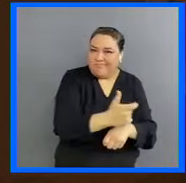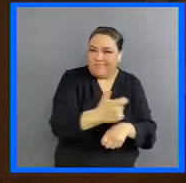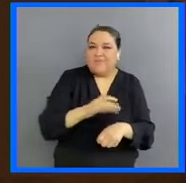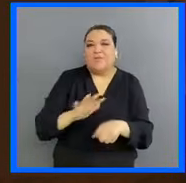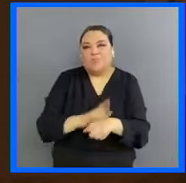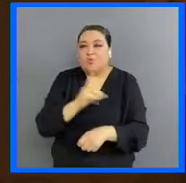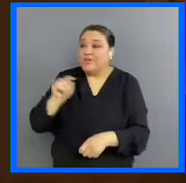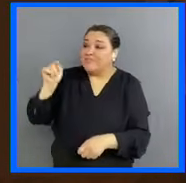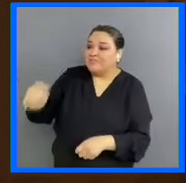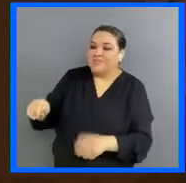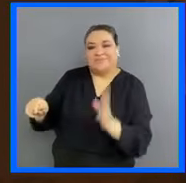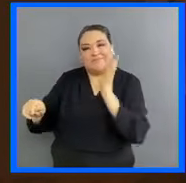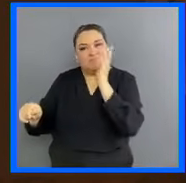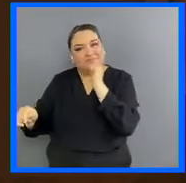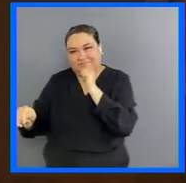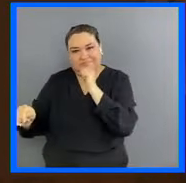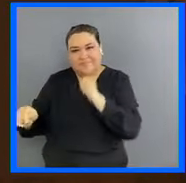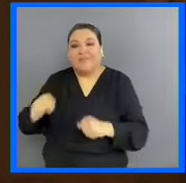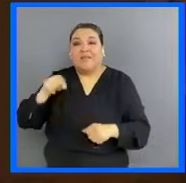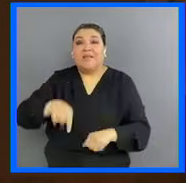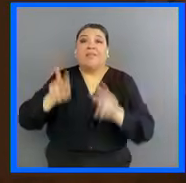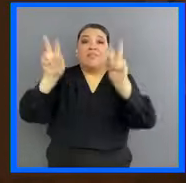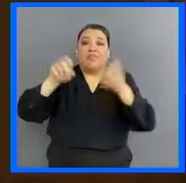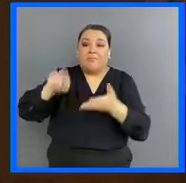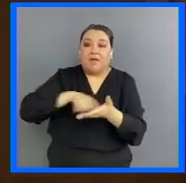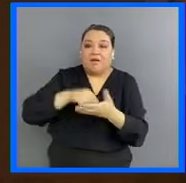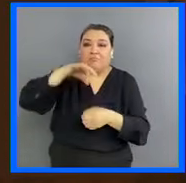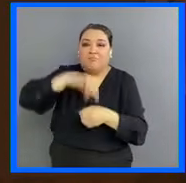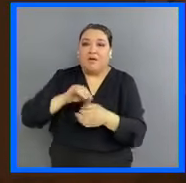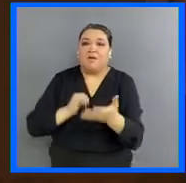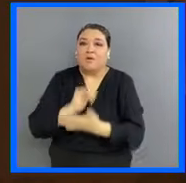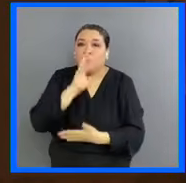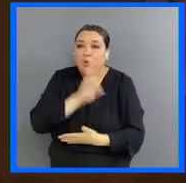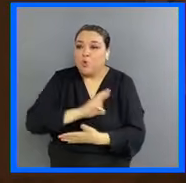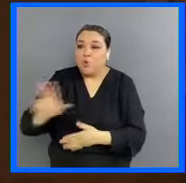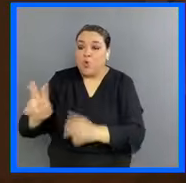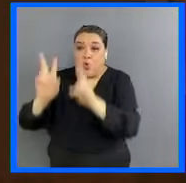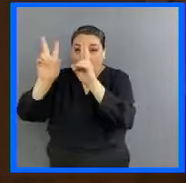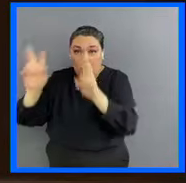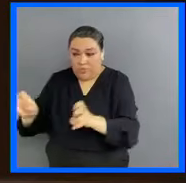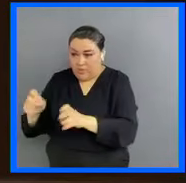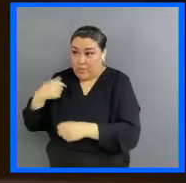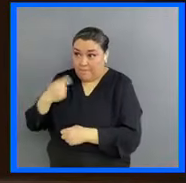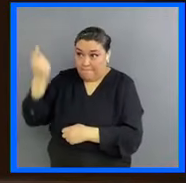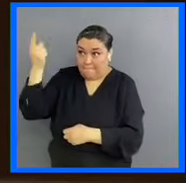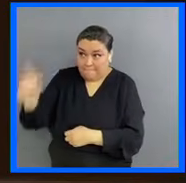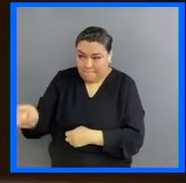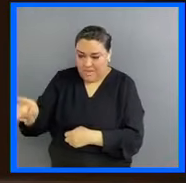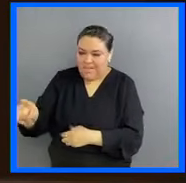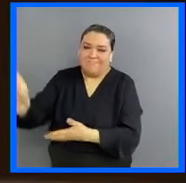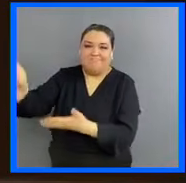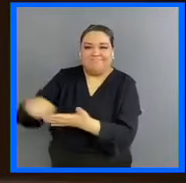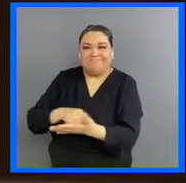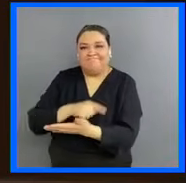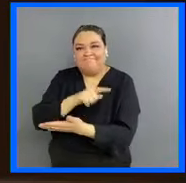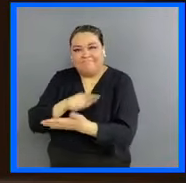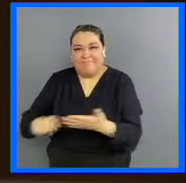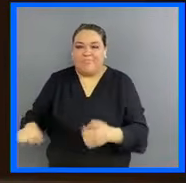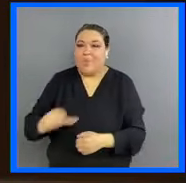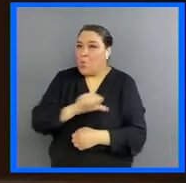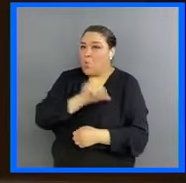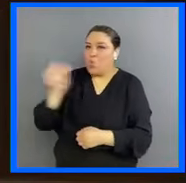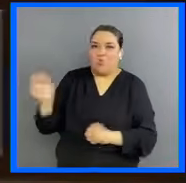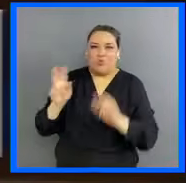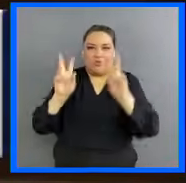jurisdiccional en materia electoral resolvió dejar sin efecto el oficio impugnado. En otro tema, la Sala